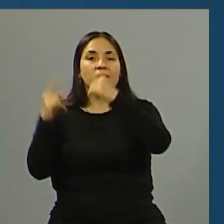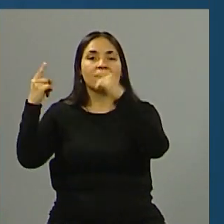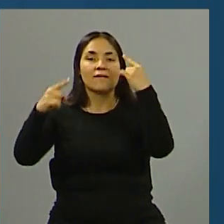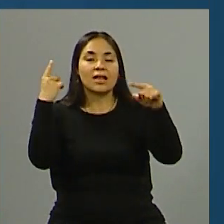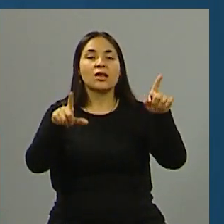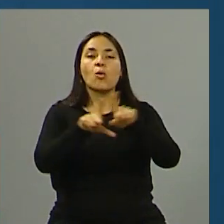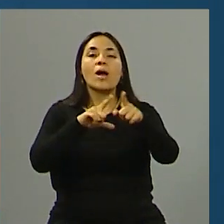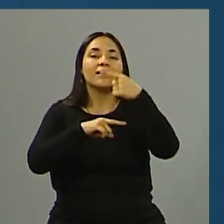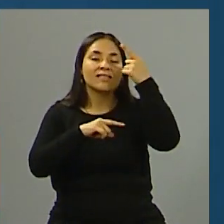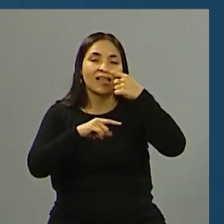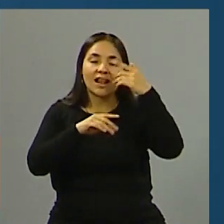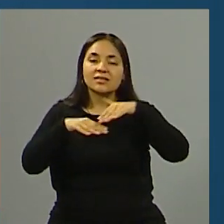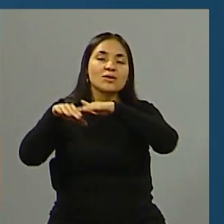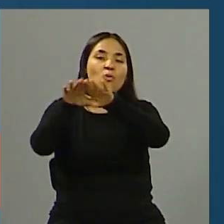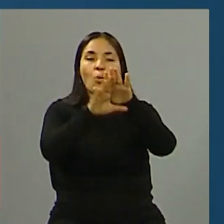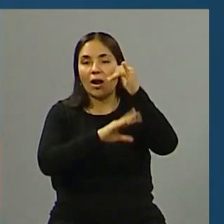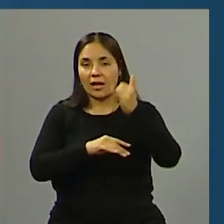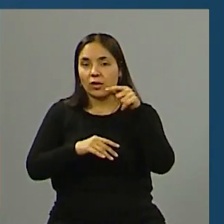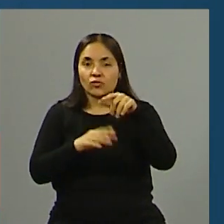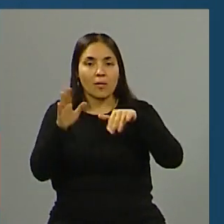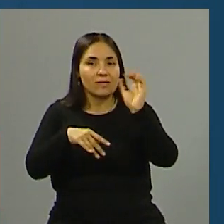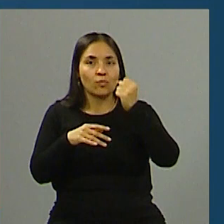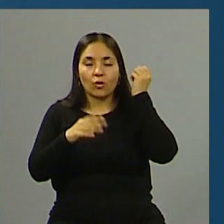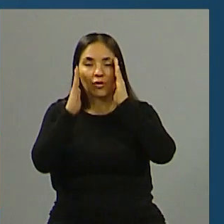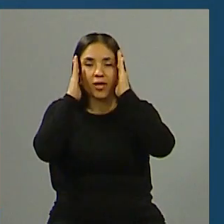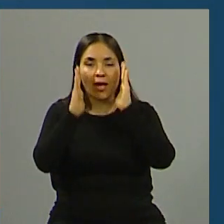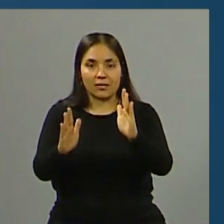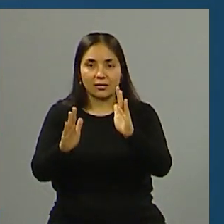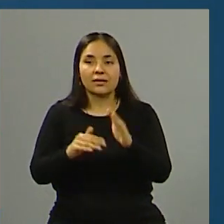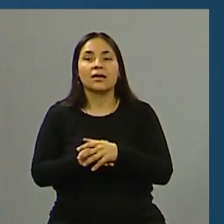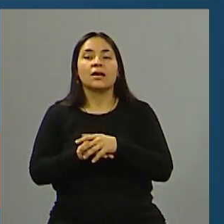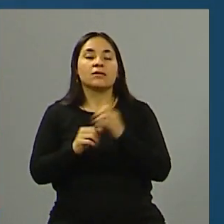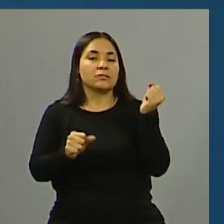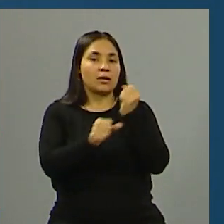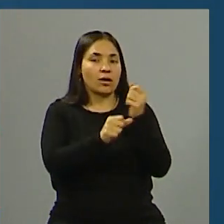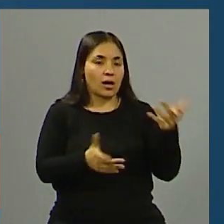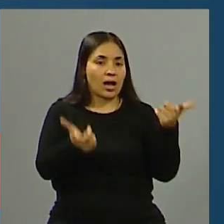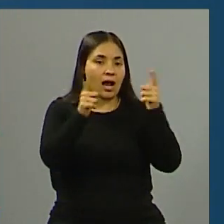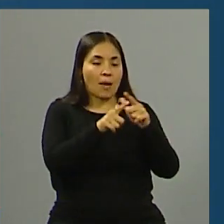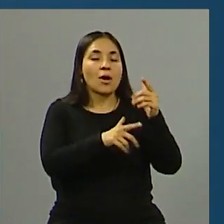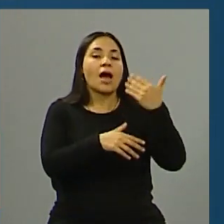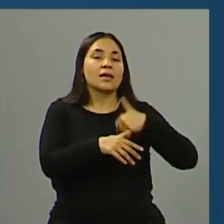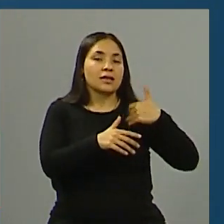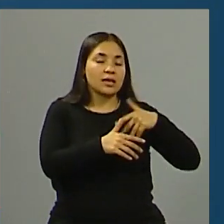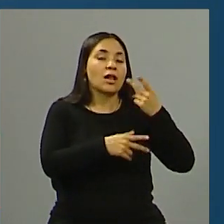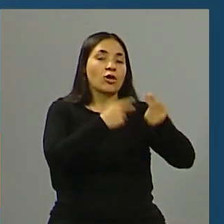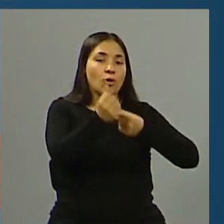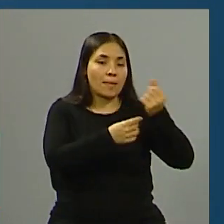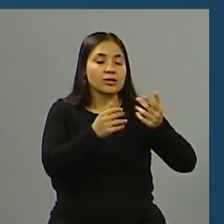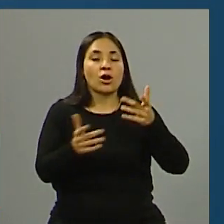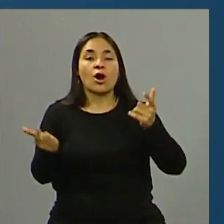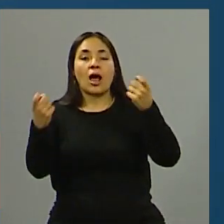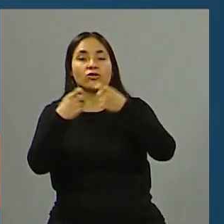rescatar. Nosotros estamos trabajando con la Unión Industrial Argentina, con la Cámara Argentina de Comercio, con la Sociedad Rural,